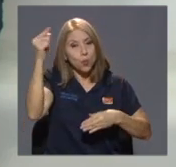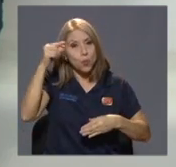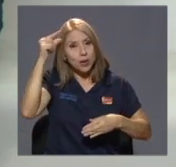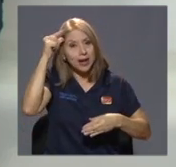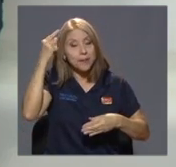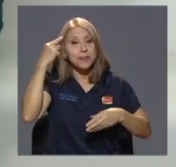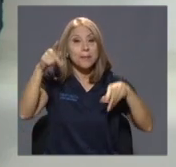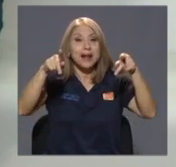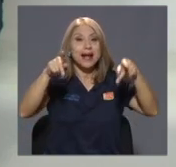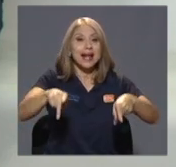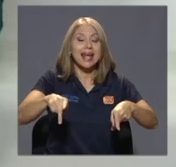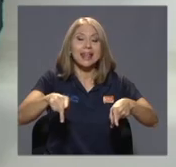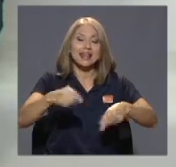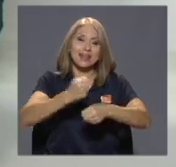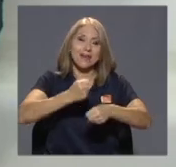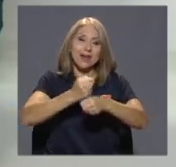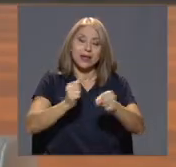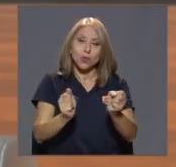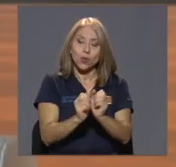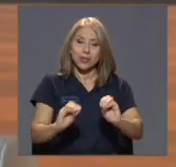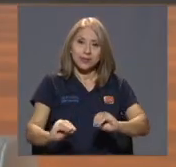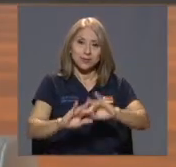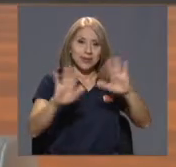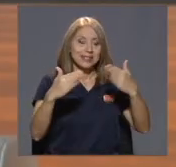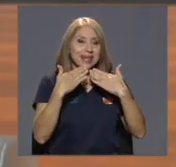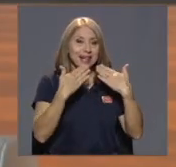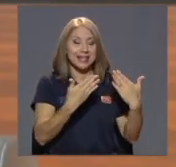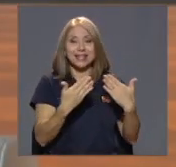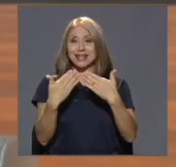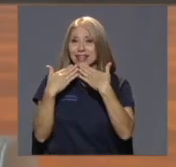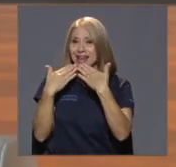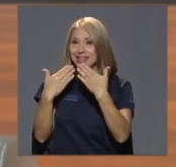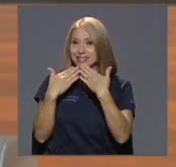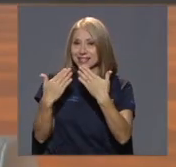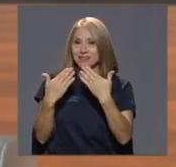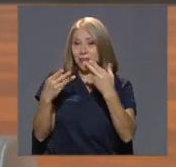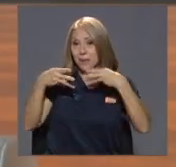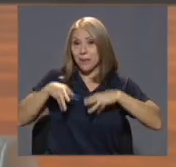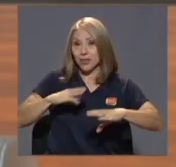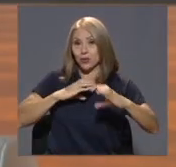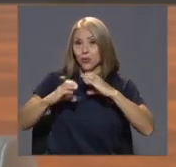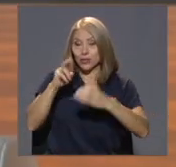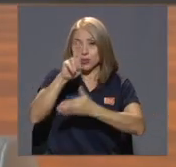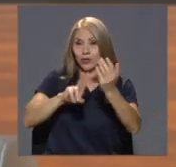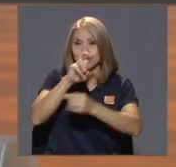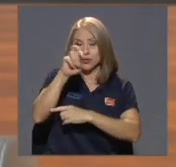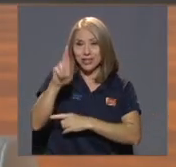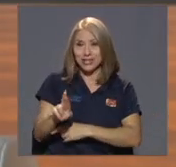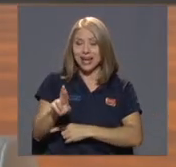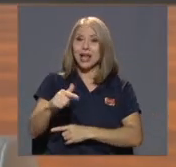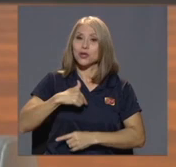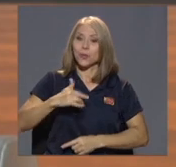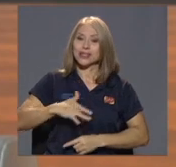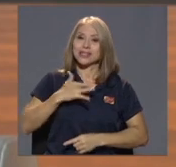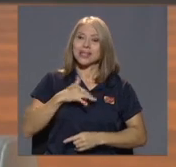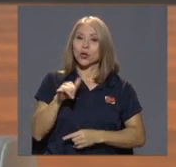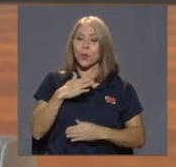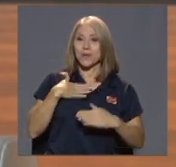en gobierno, que es la transparencia. Así que muchas gracias por estar con nosotros. Muchísimas gracias. En los medios de la Universidad de Costa Rica yo me siento como en casa, es mi alma